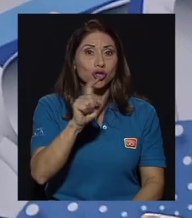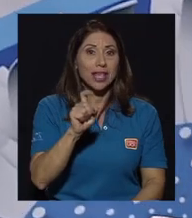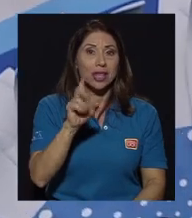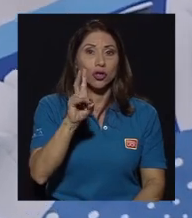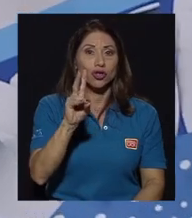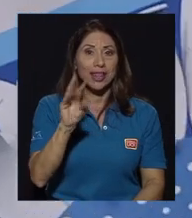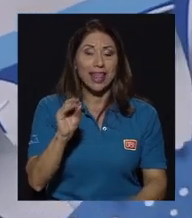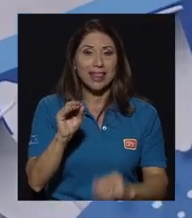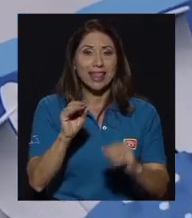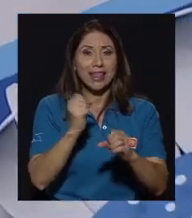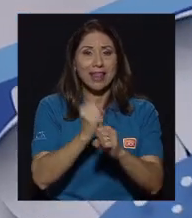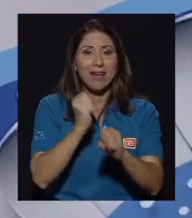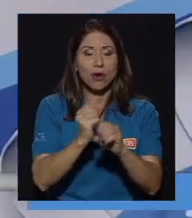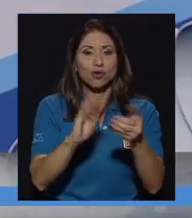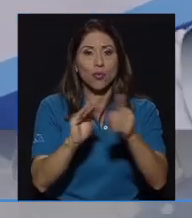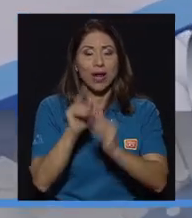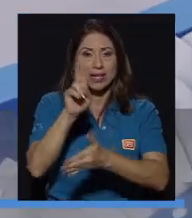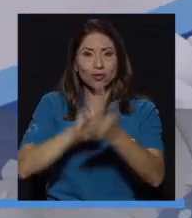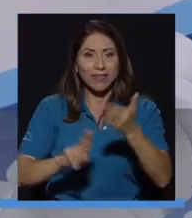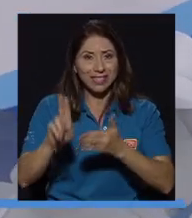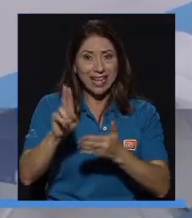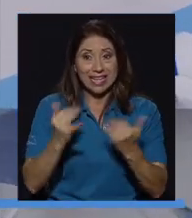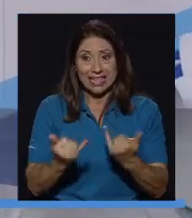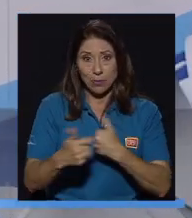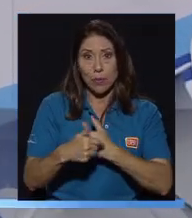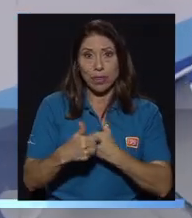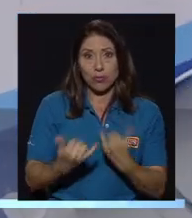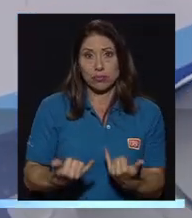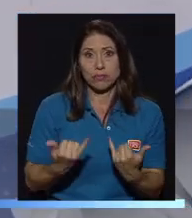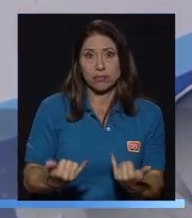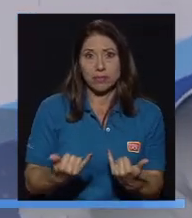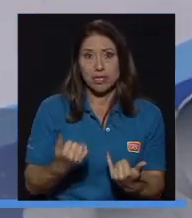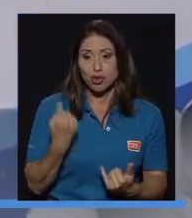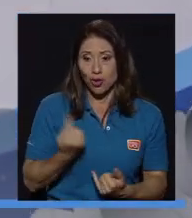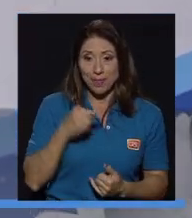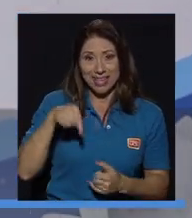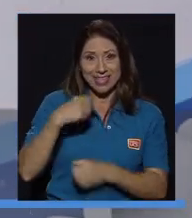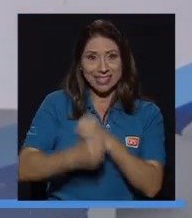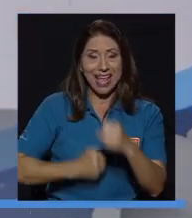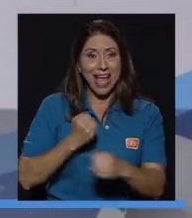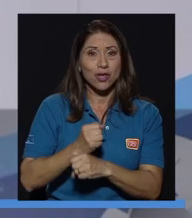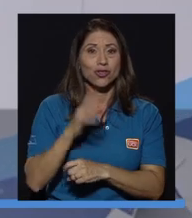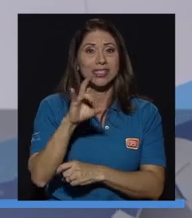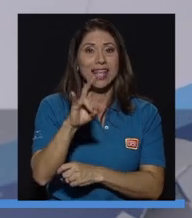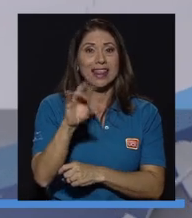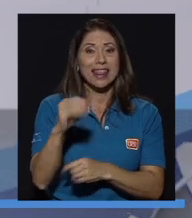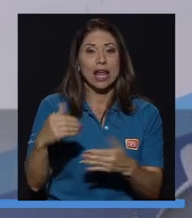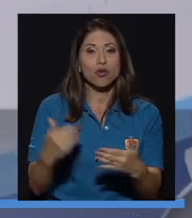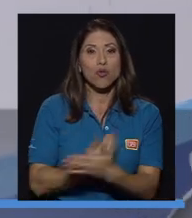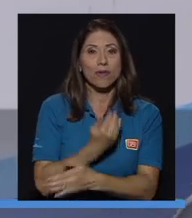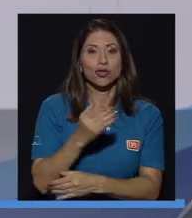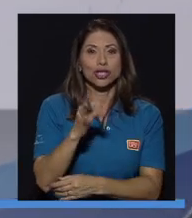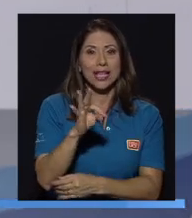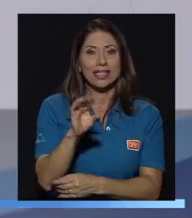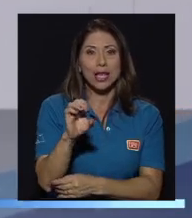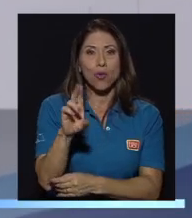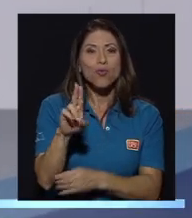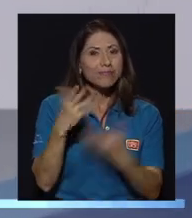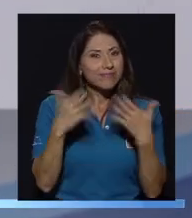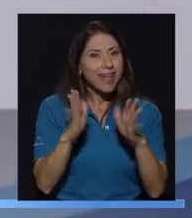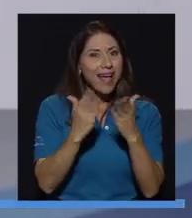170 trabajo como una los universitarios que en este momento están vigente sólo en este año 70 nuevos que se use se han abierto